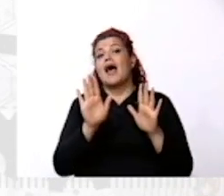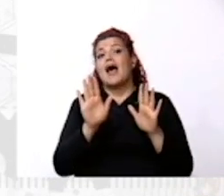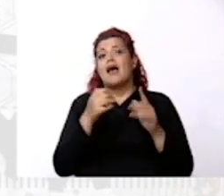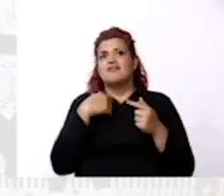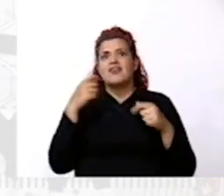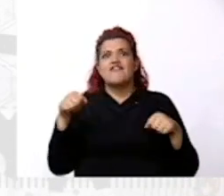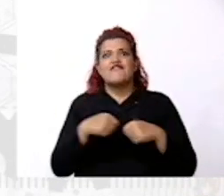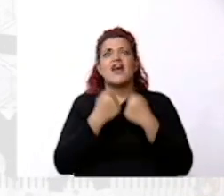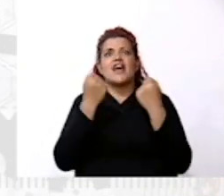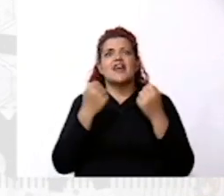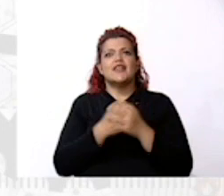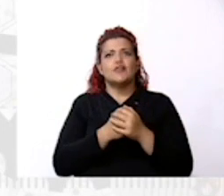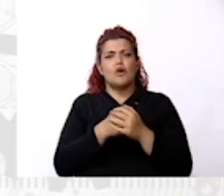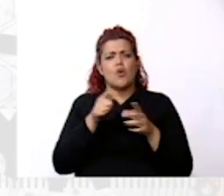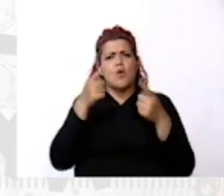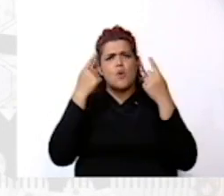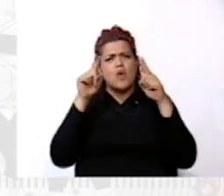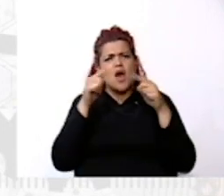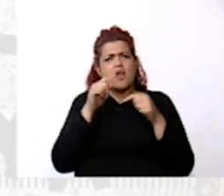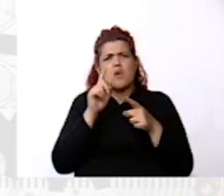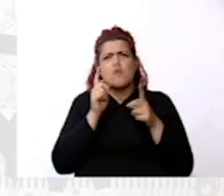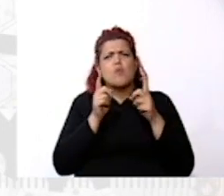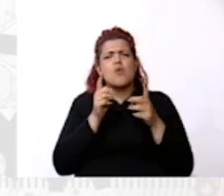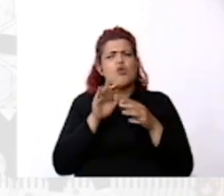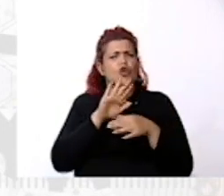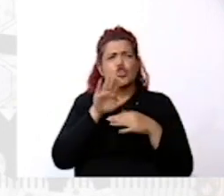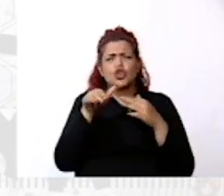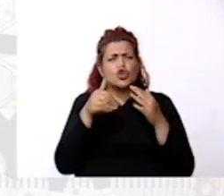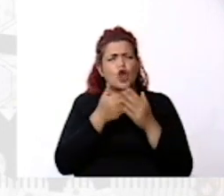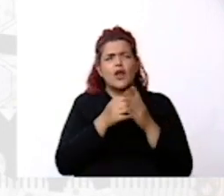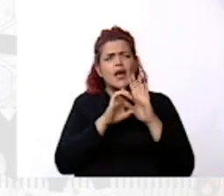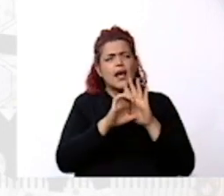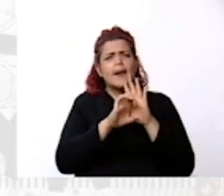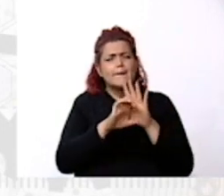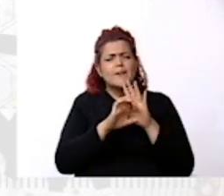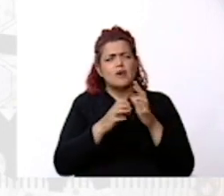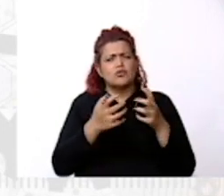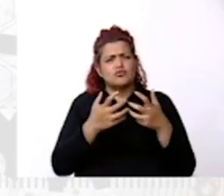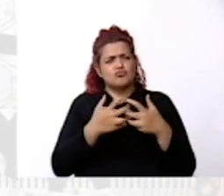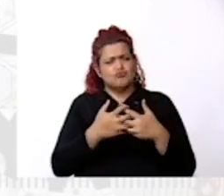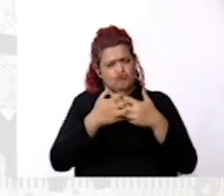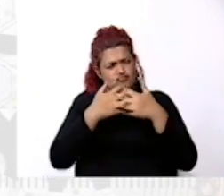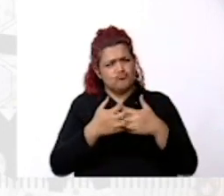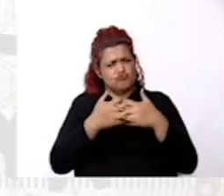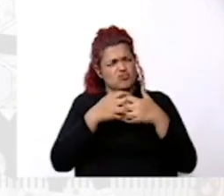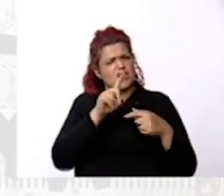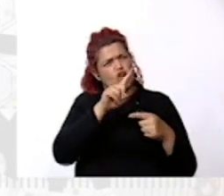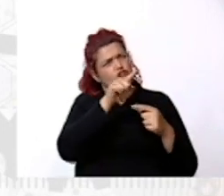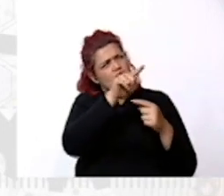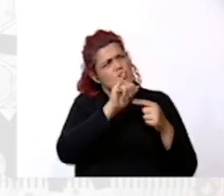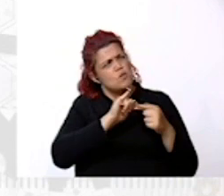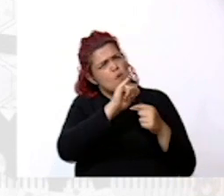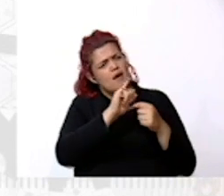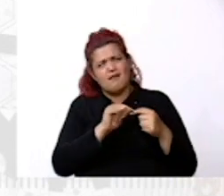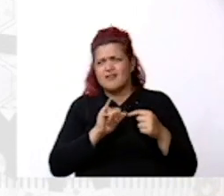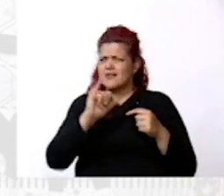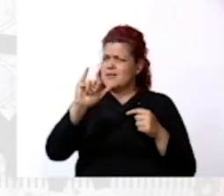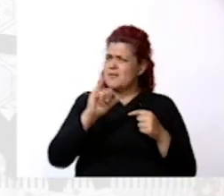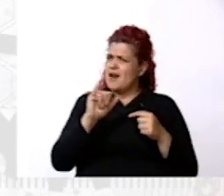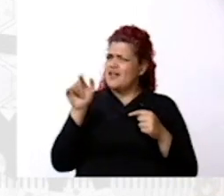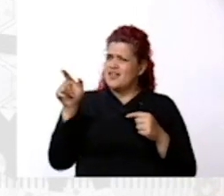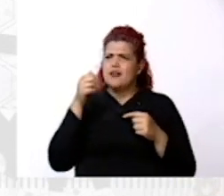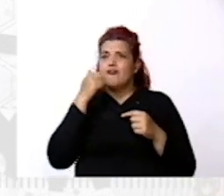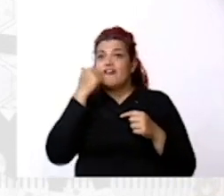reto. Lograron identificar en todos los ejemplos de máquinas que vimos a dónde estaban las máquinas